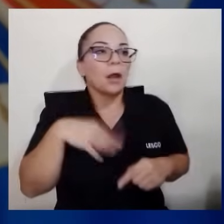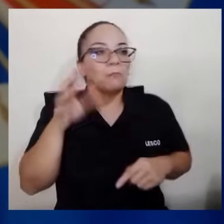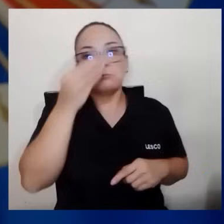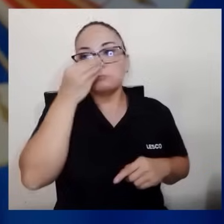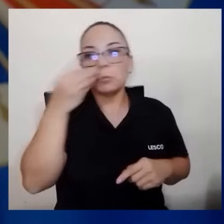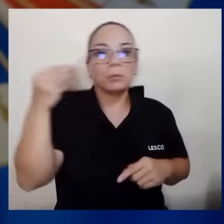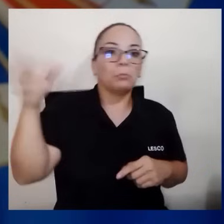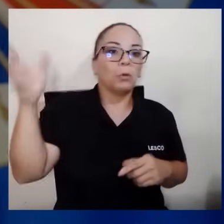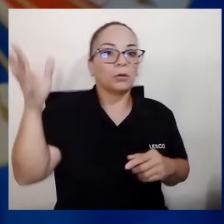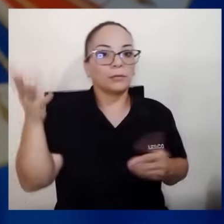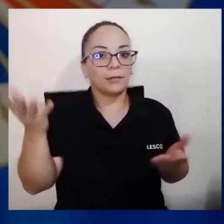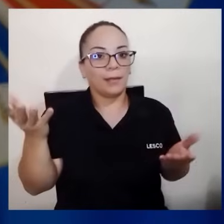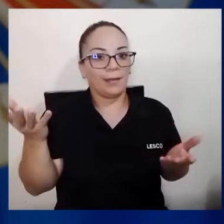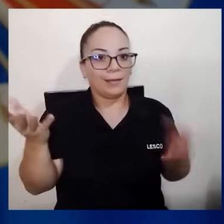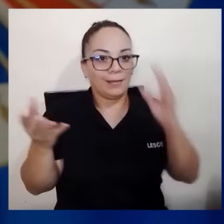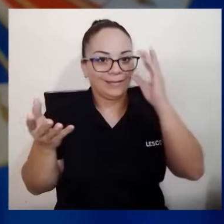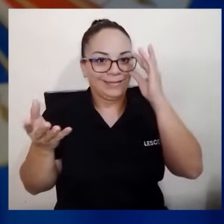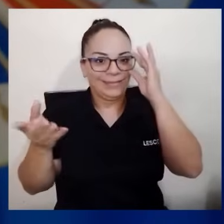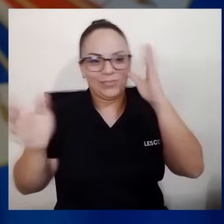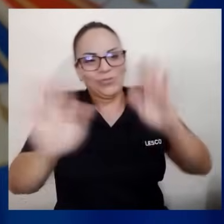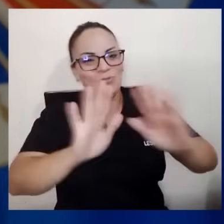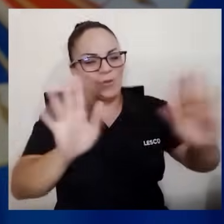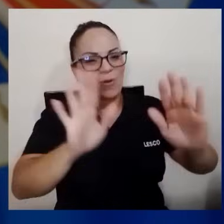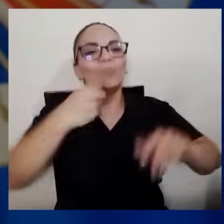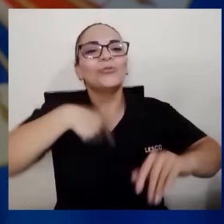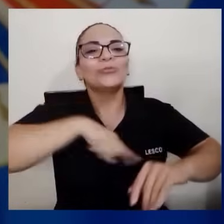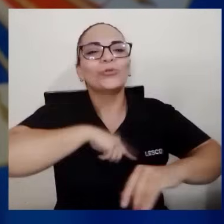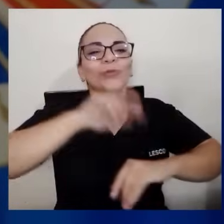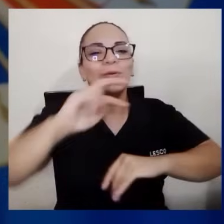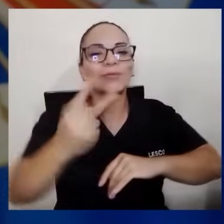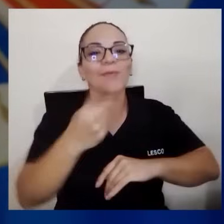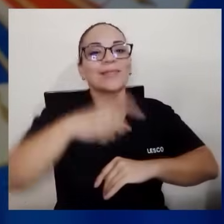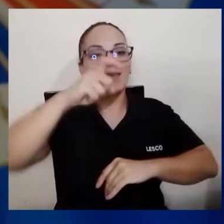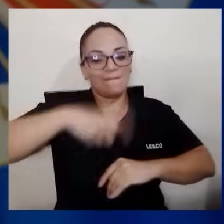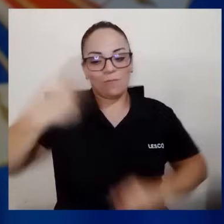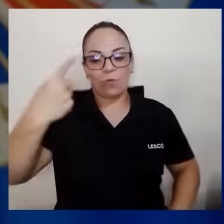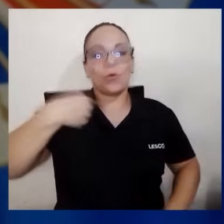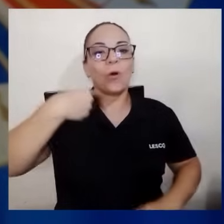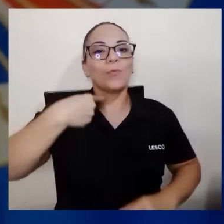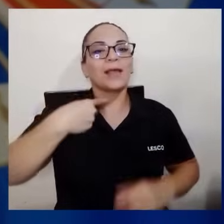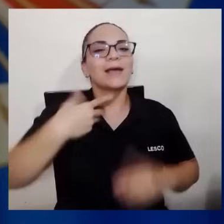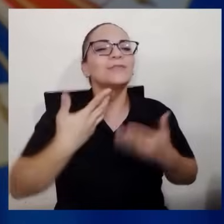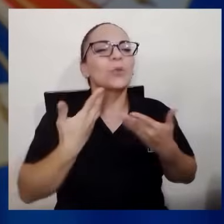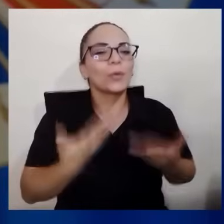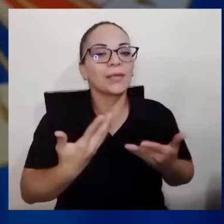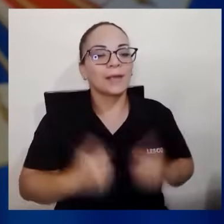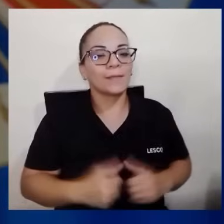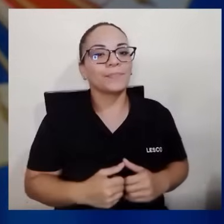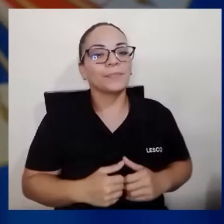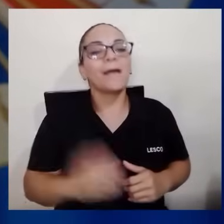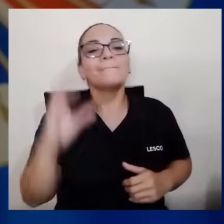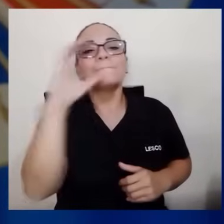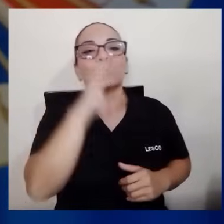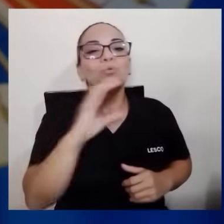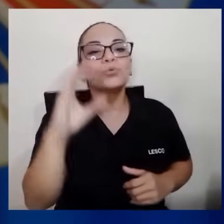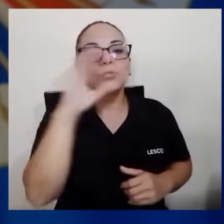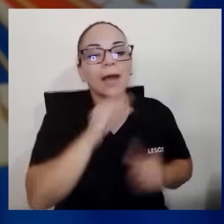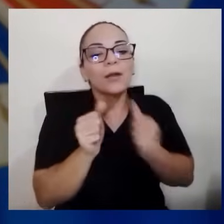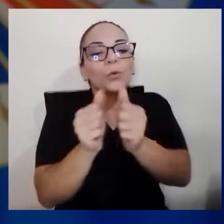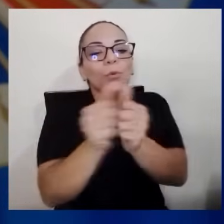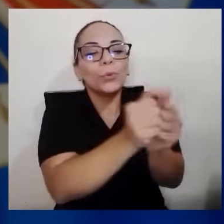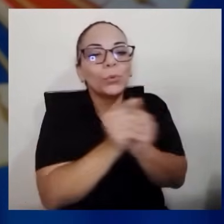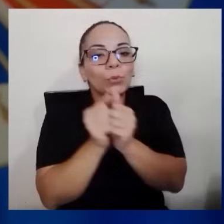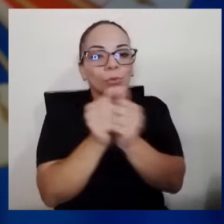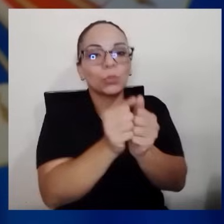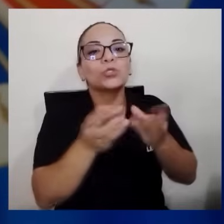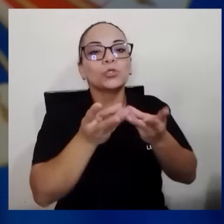pueblo sino más bien tenemos la obligación de Buscar juntos soluciones